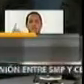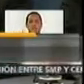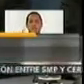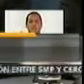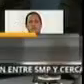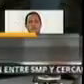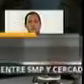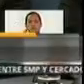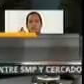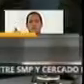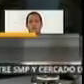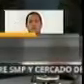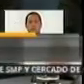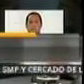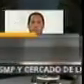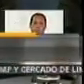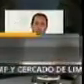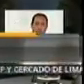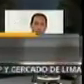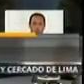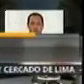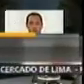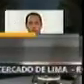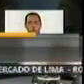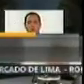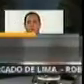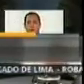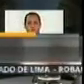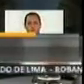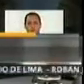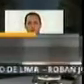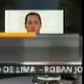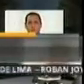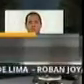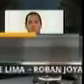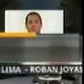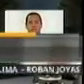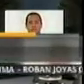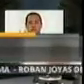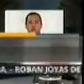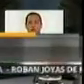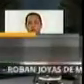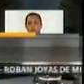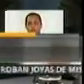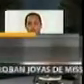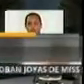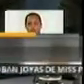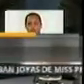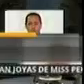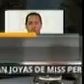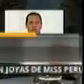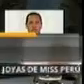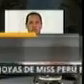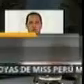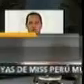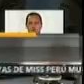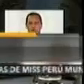la piedra, escondiéndose, no dar la cara y, repito, manipular